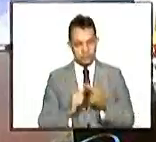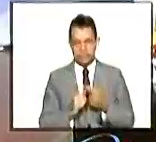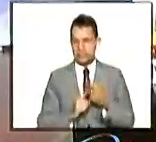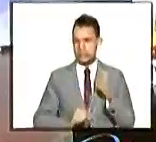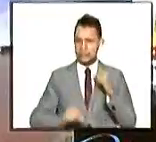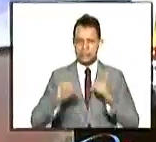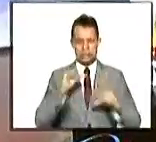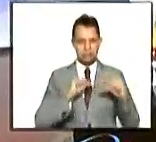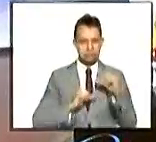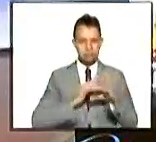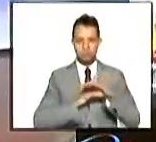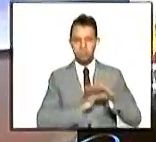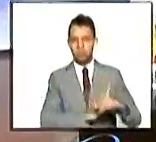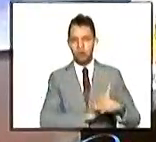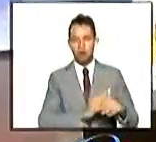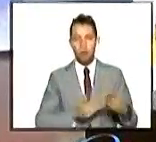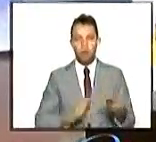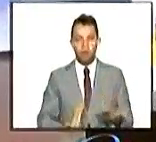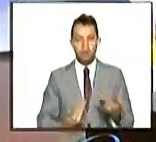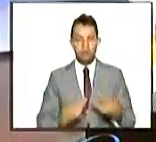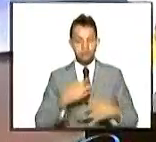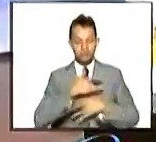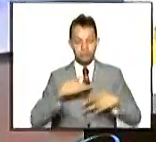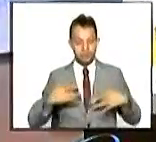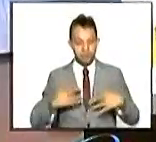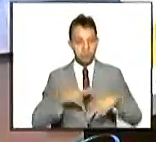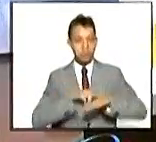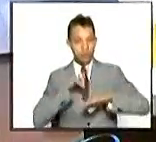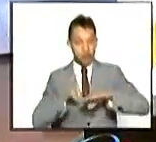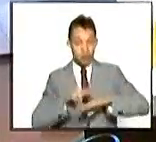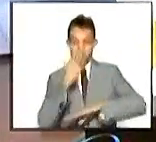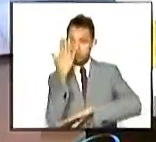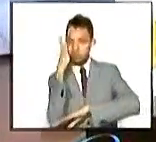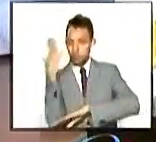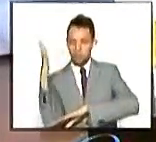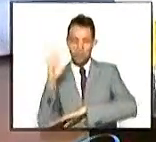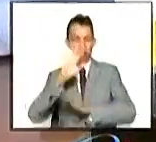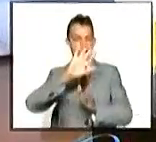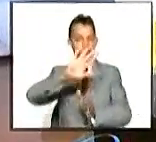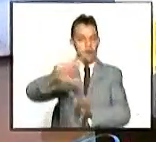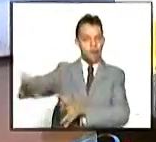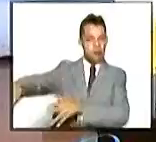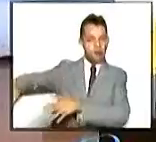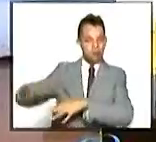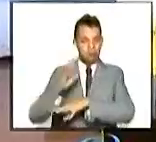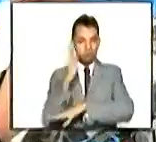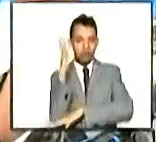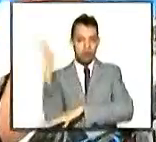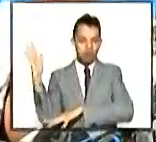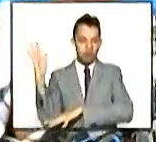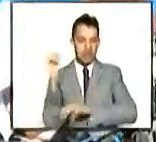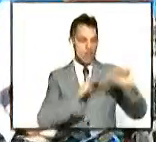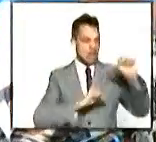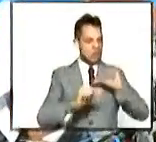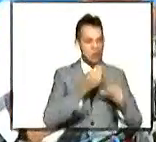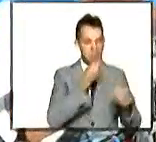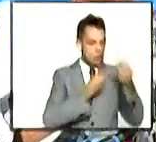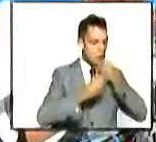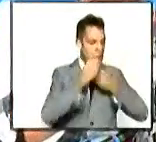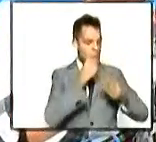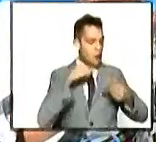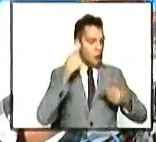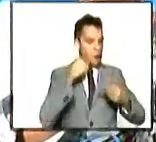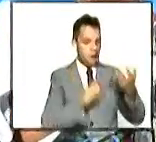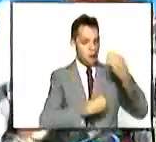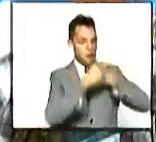artificial, alejados absolutamente de la naturaleza. Y mientras más nos apartemos de la naturaleza, más nos alejemos de ella, más químicos le pongamos